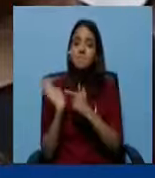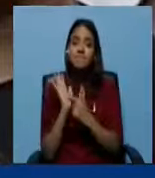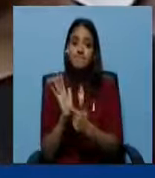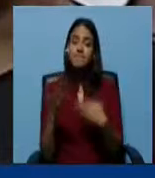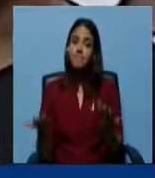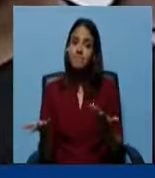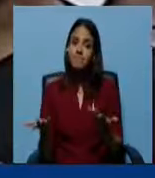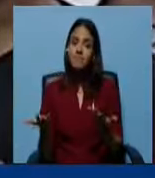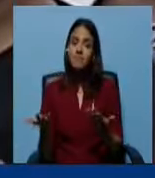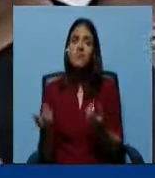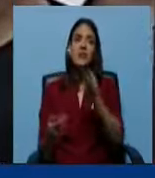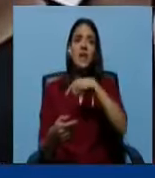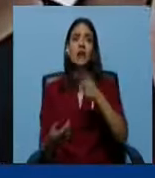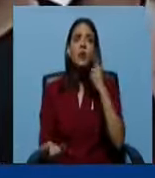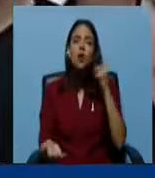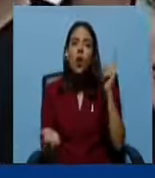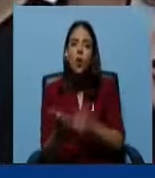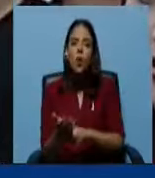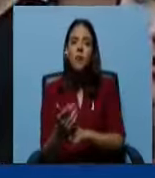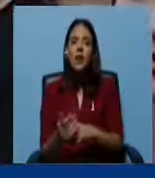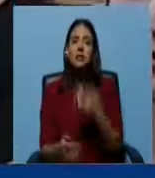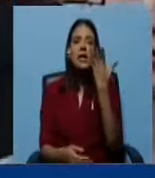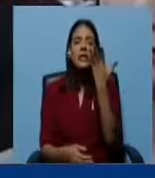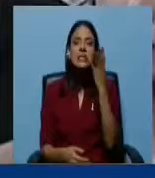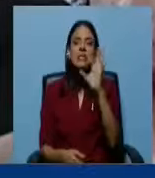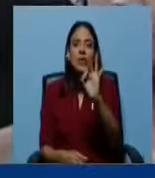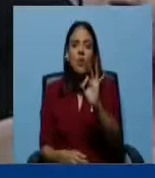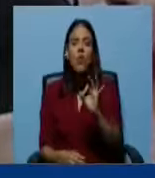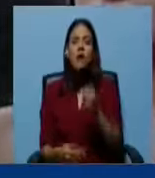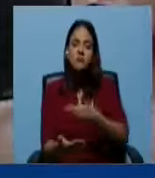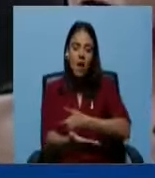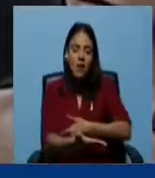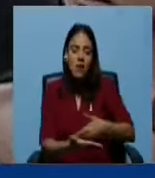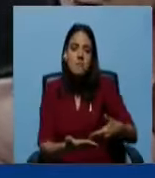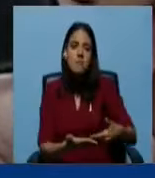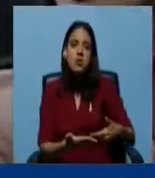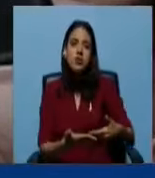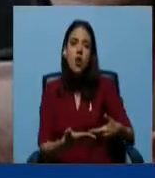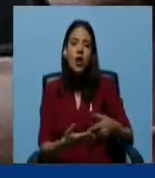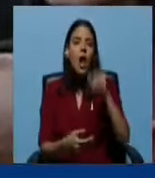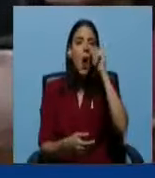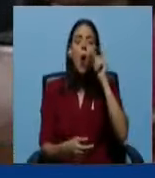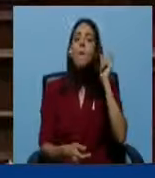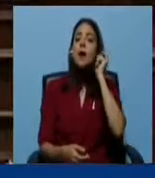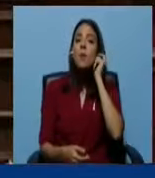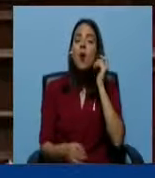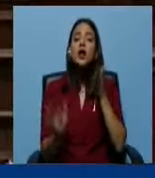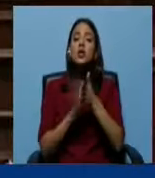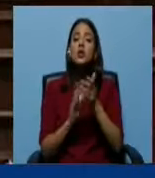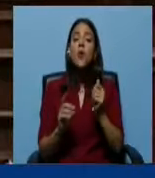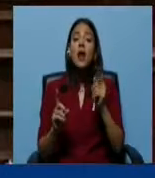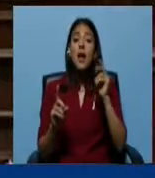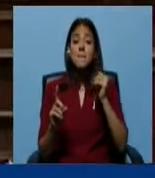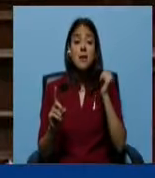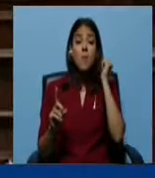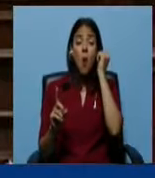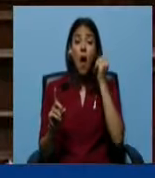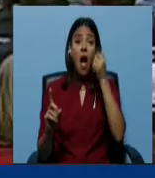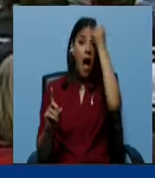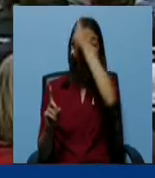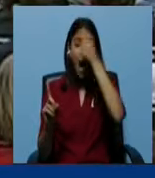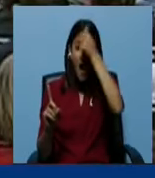Entonces completaron con 50 millones de hombres y mujeres del África. 50